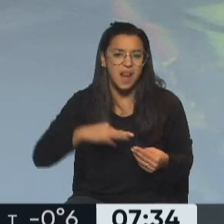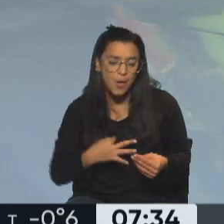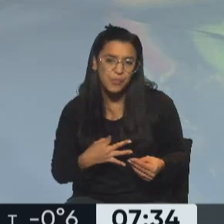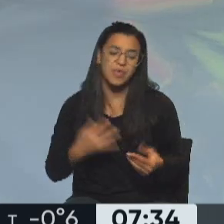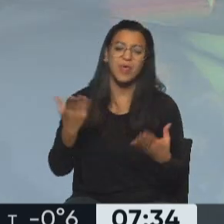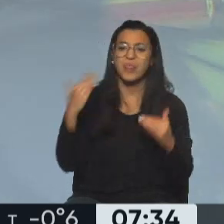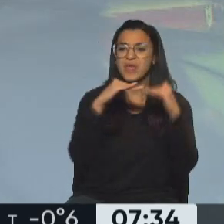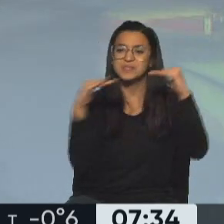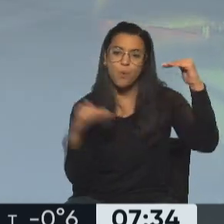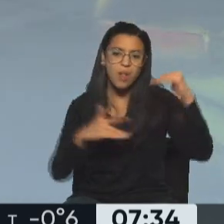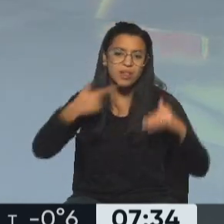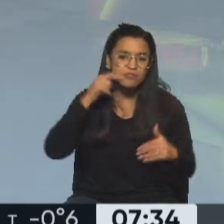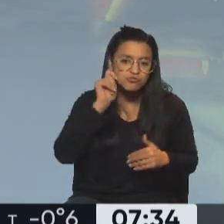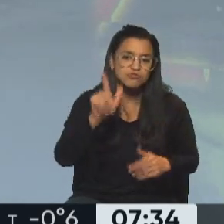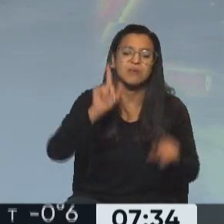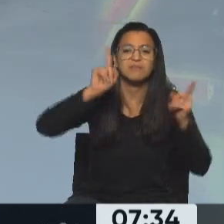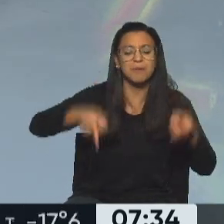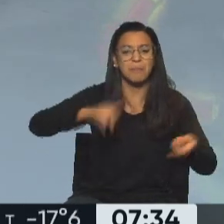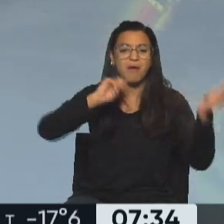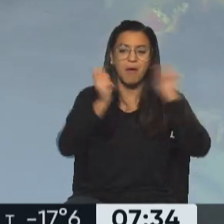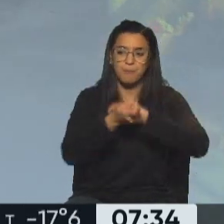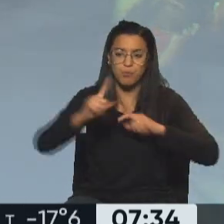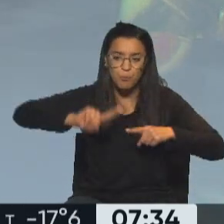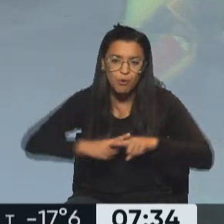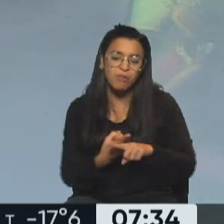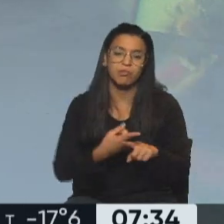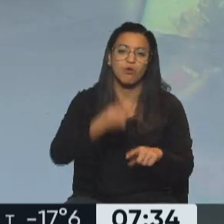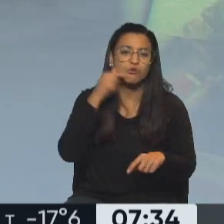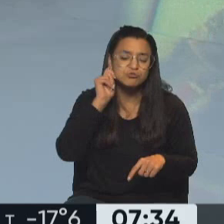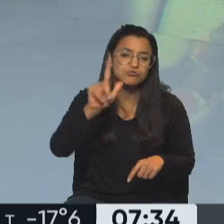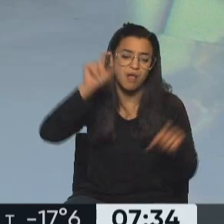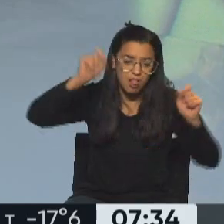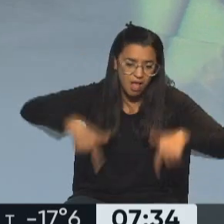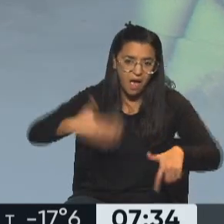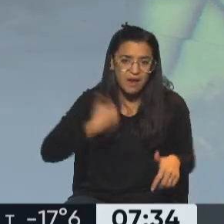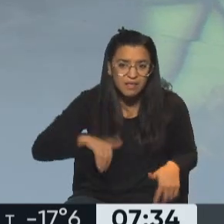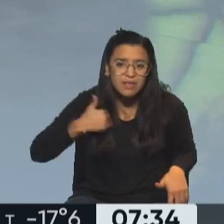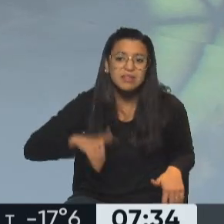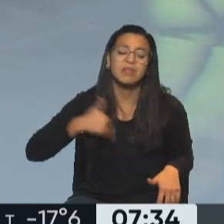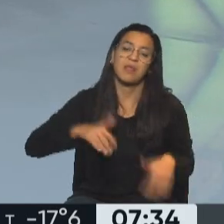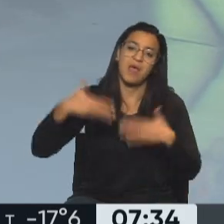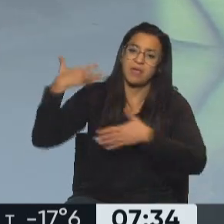de desigualdades sociales, también de los cambios políticos y sociales que atravesó la Argentina en su